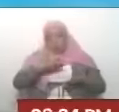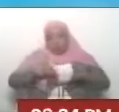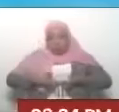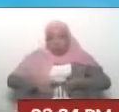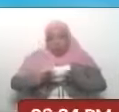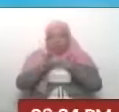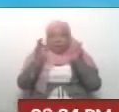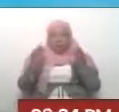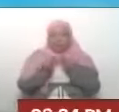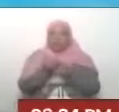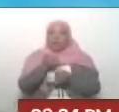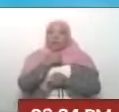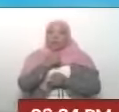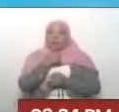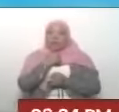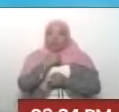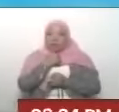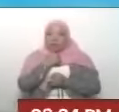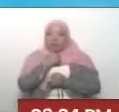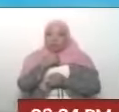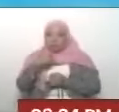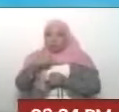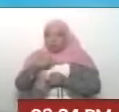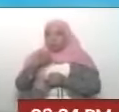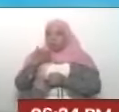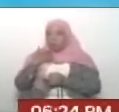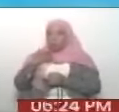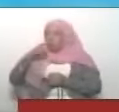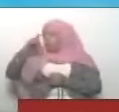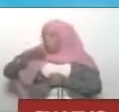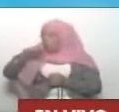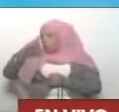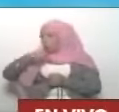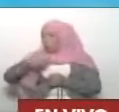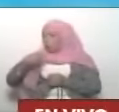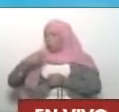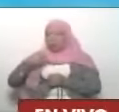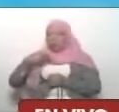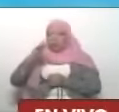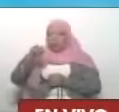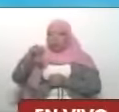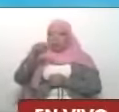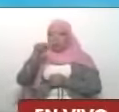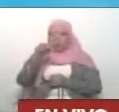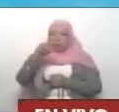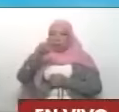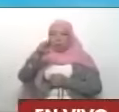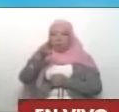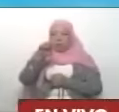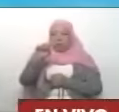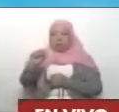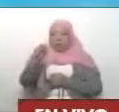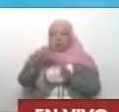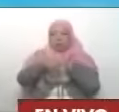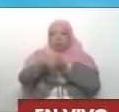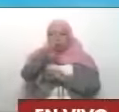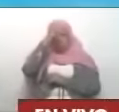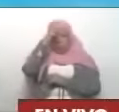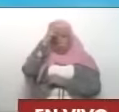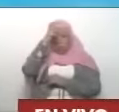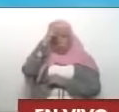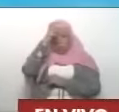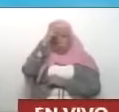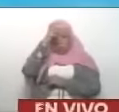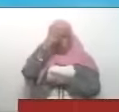dice, yo soy de origen sefardí, porque el apellido Maduro penetra por la península de Paraguaná, como